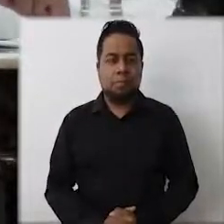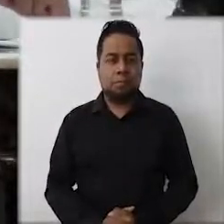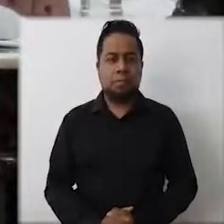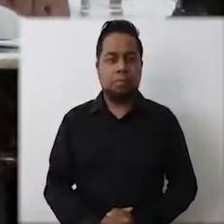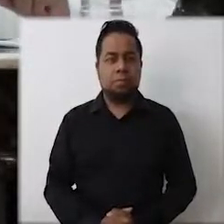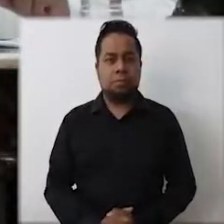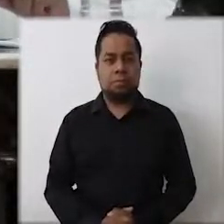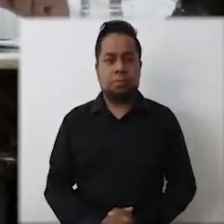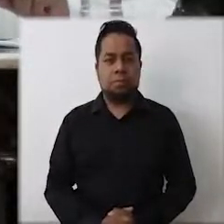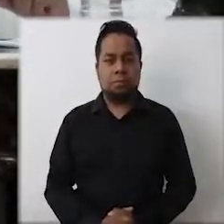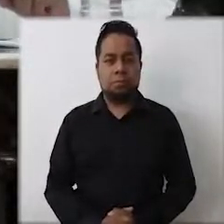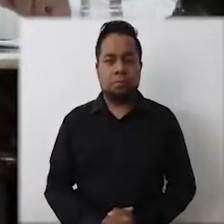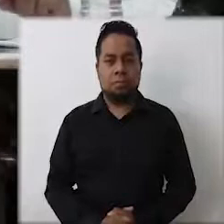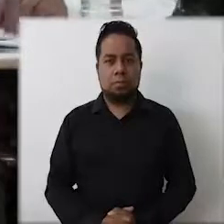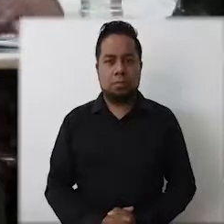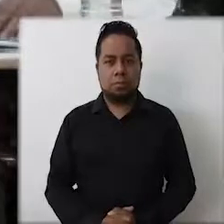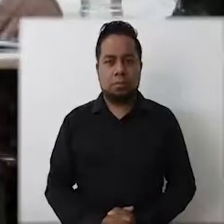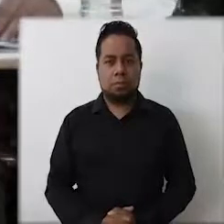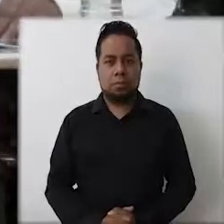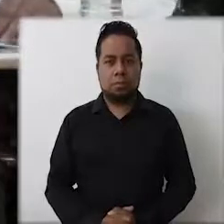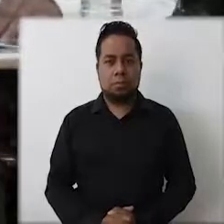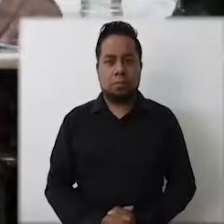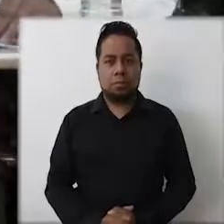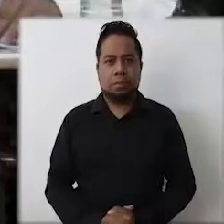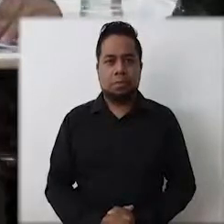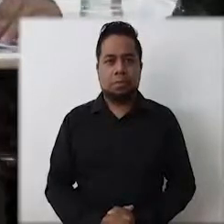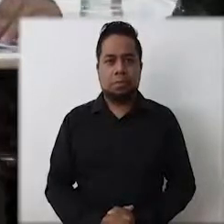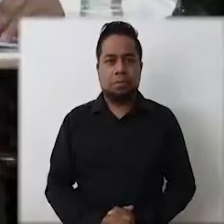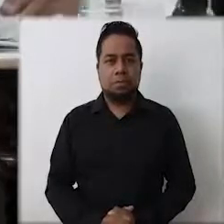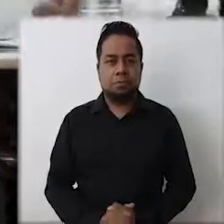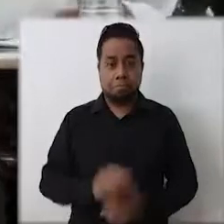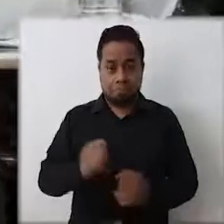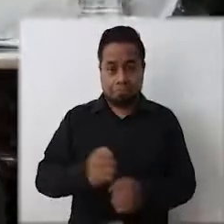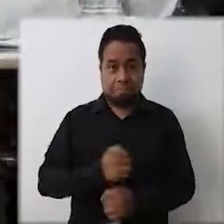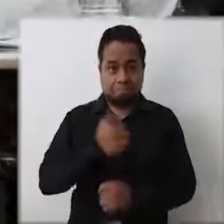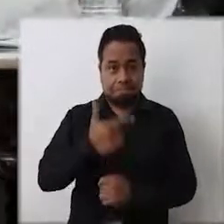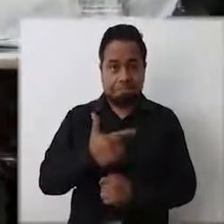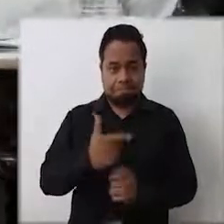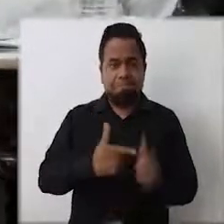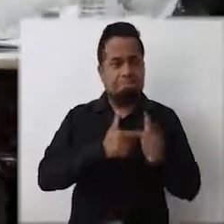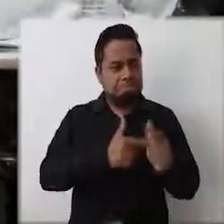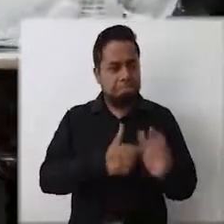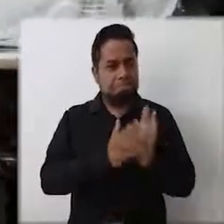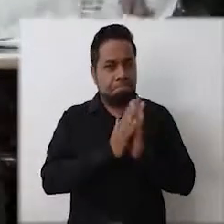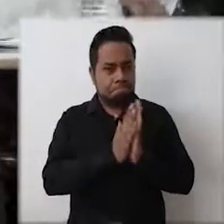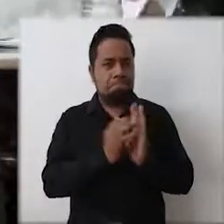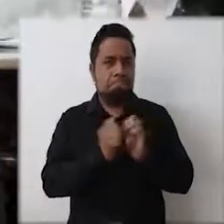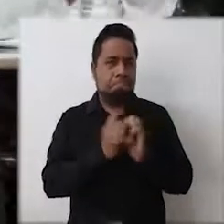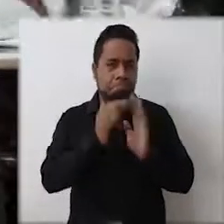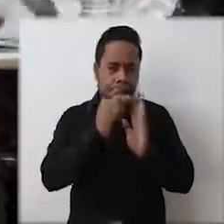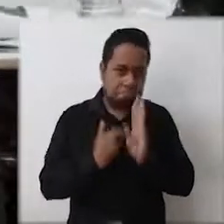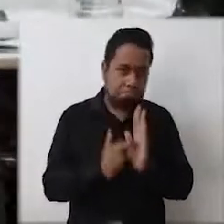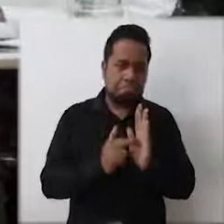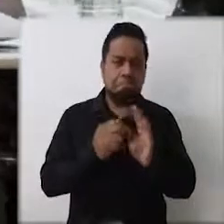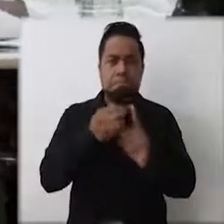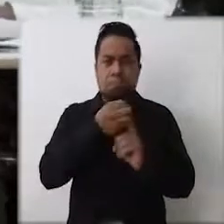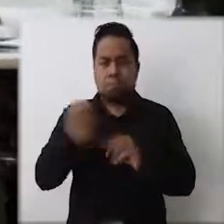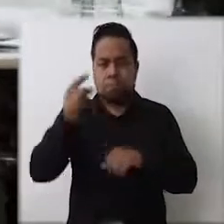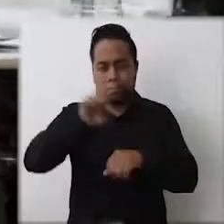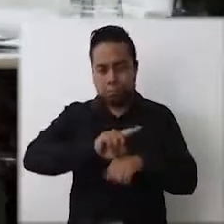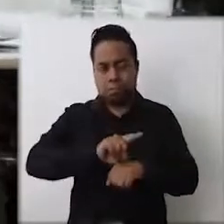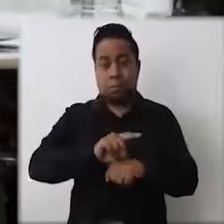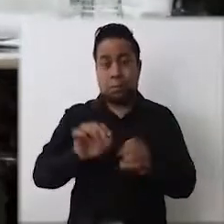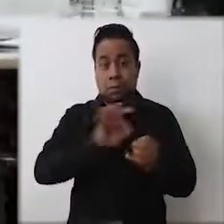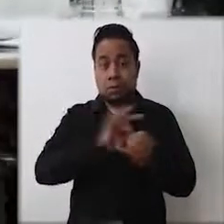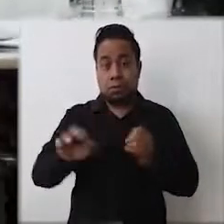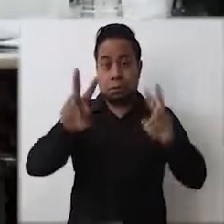diversas reformas al reglamento interno del Honorable Ayuntamiento Constitucional del municipio de Oaxaca de Juárez, que se propone turnar